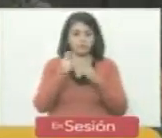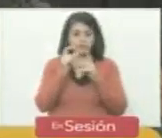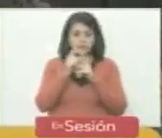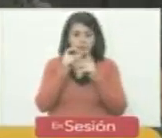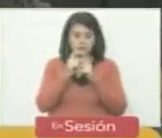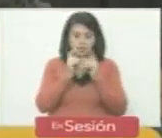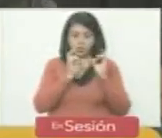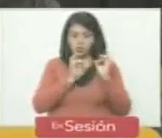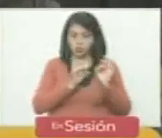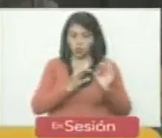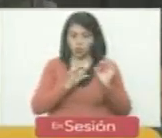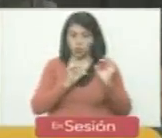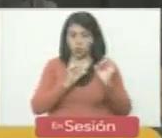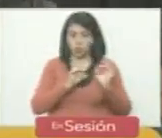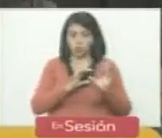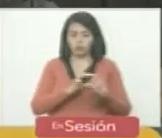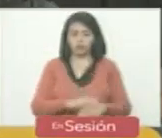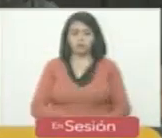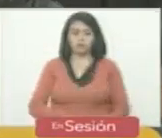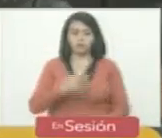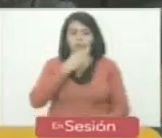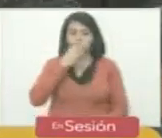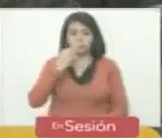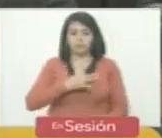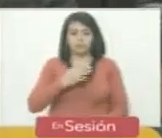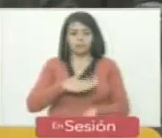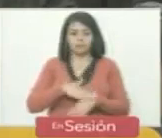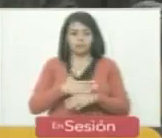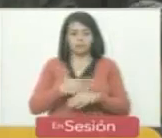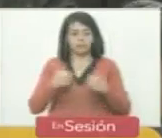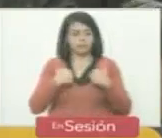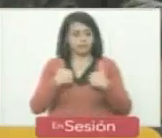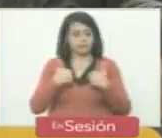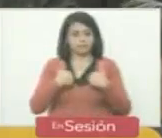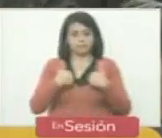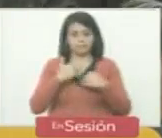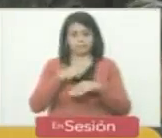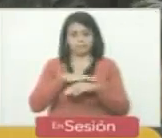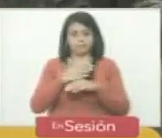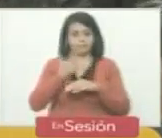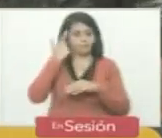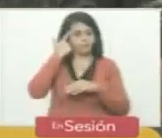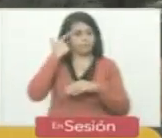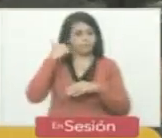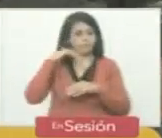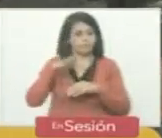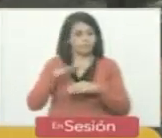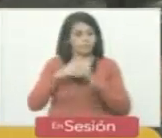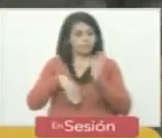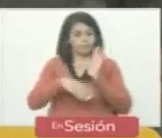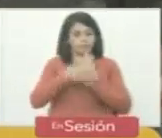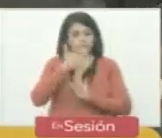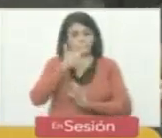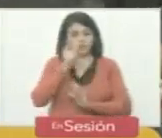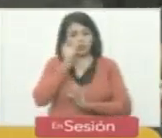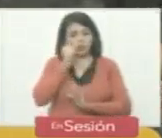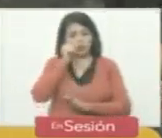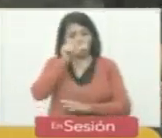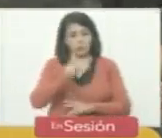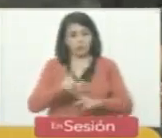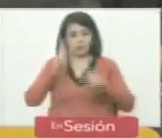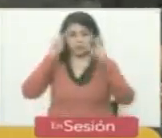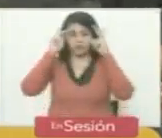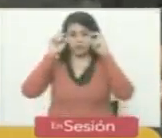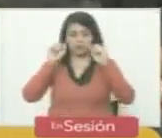de pésame. Y de verdad de pésame y de pesar, porque creo que se nos fue un gran